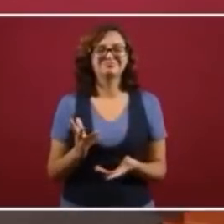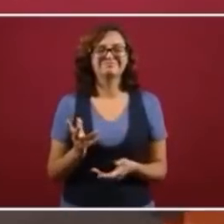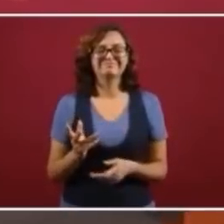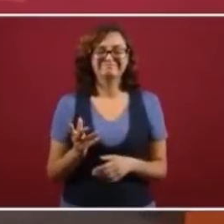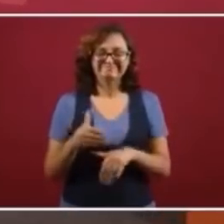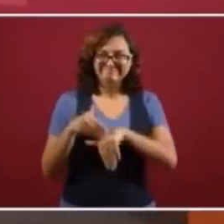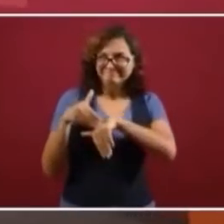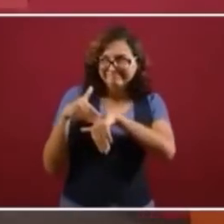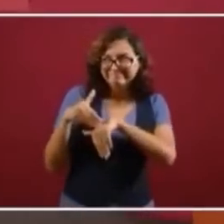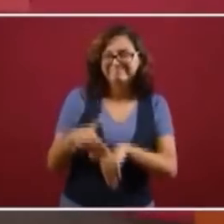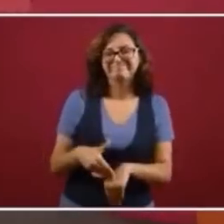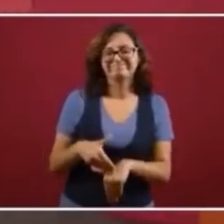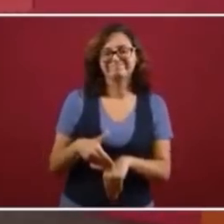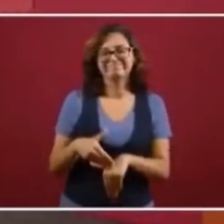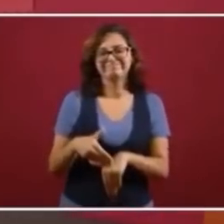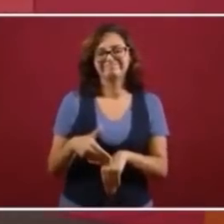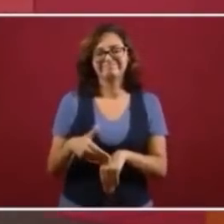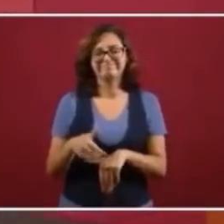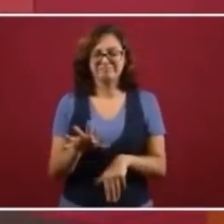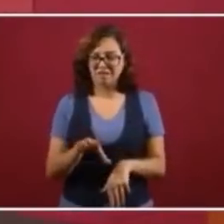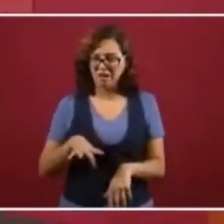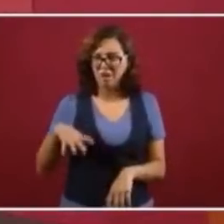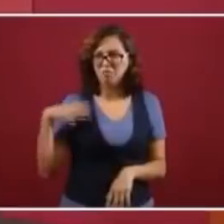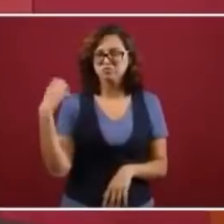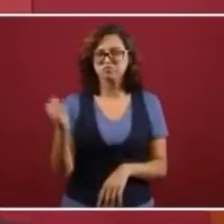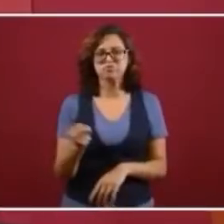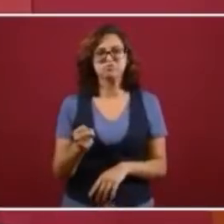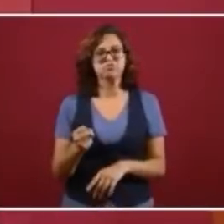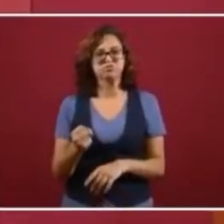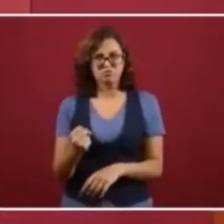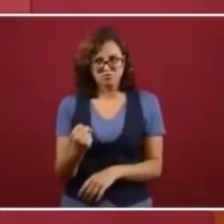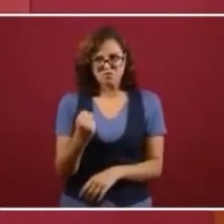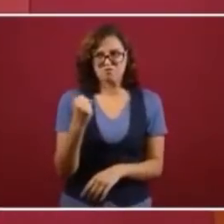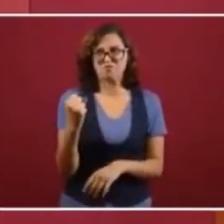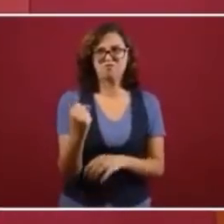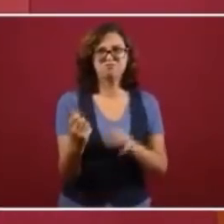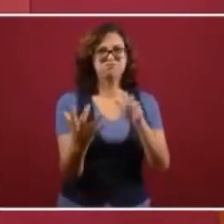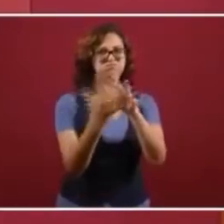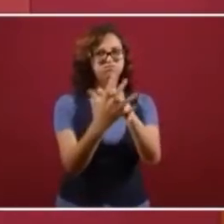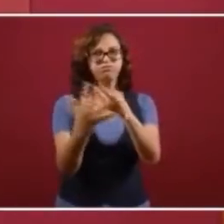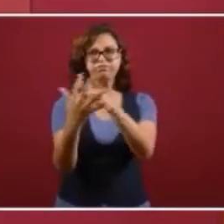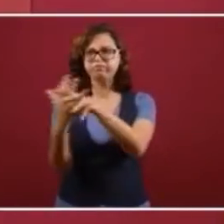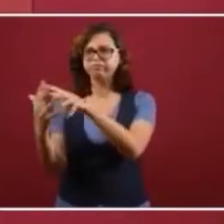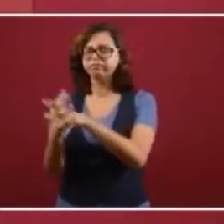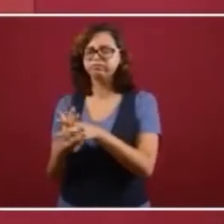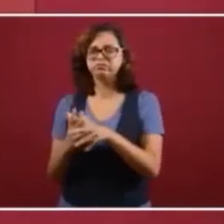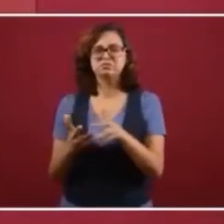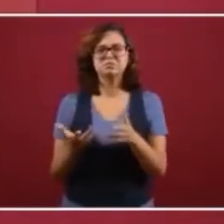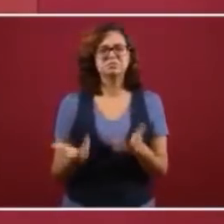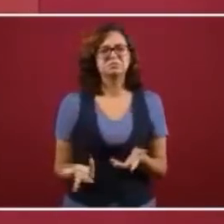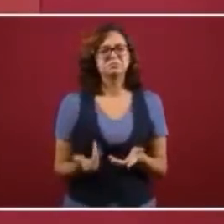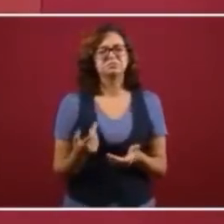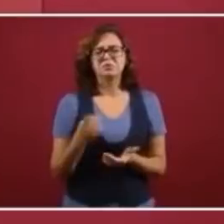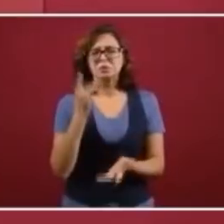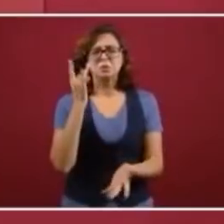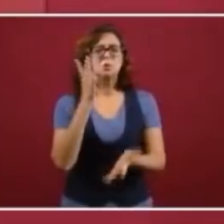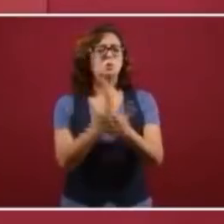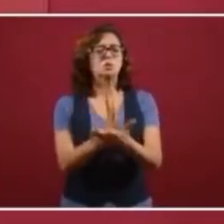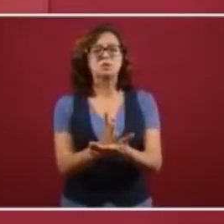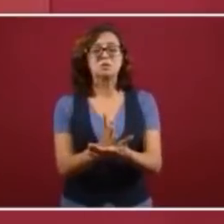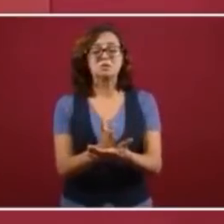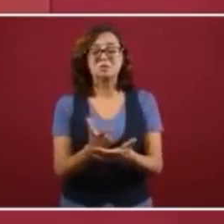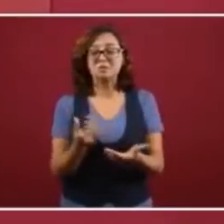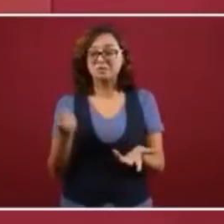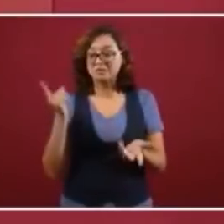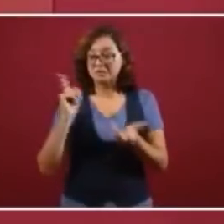política de utilización de fuerza, sin atender las causas que originan la inseguridad